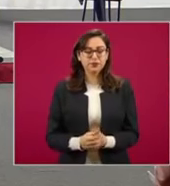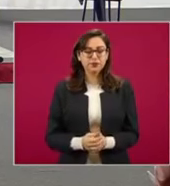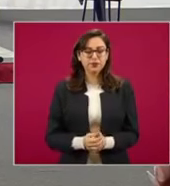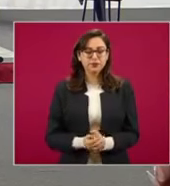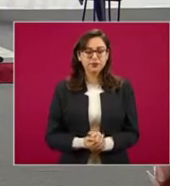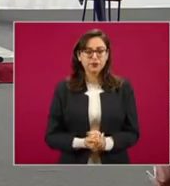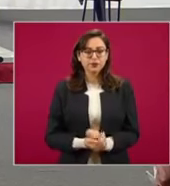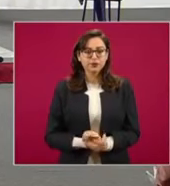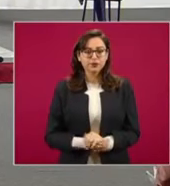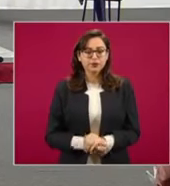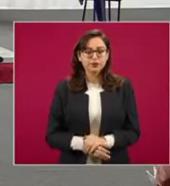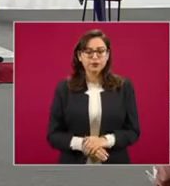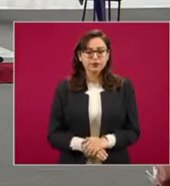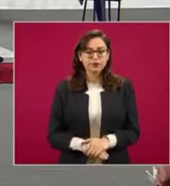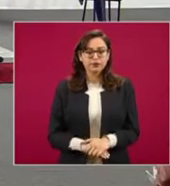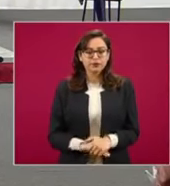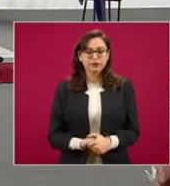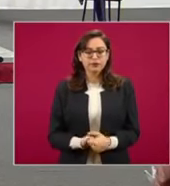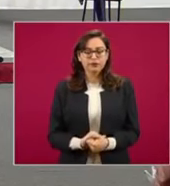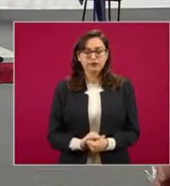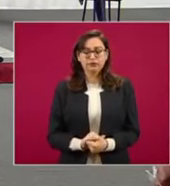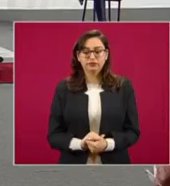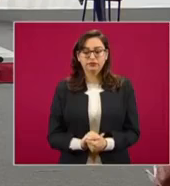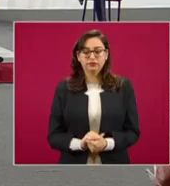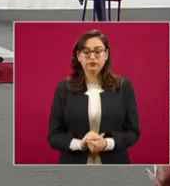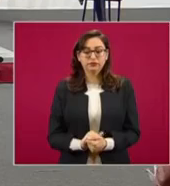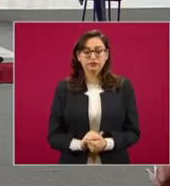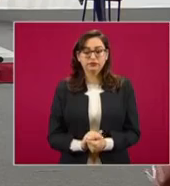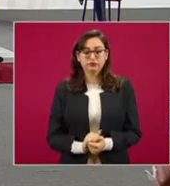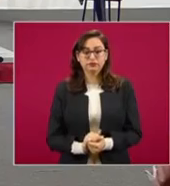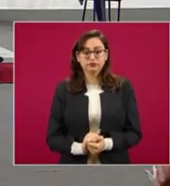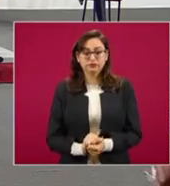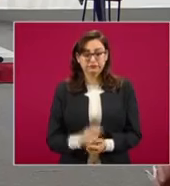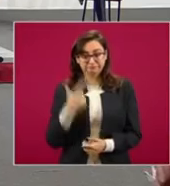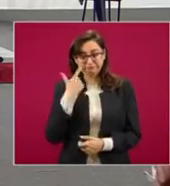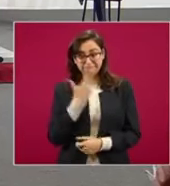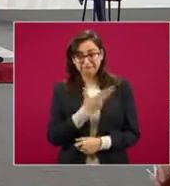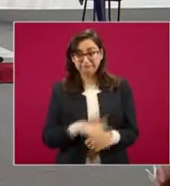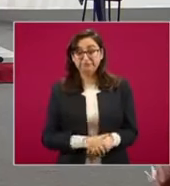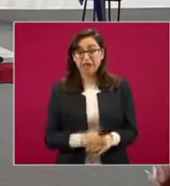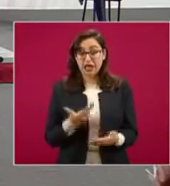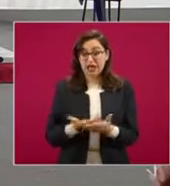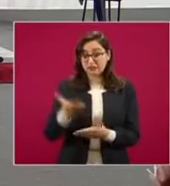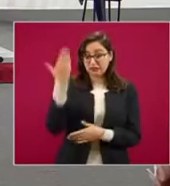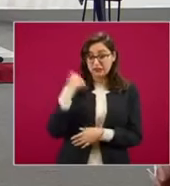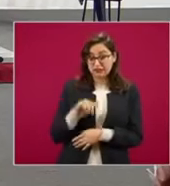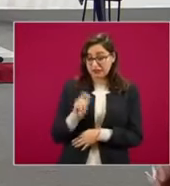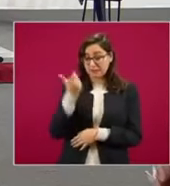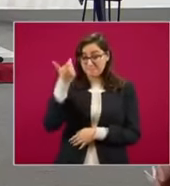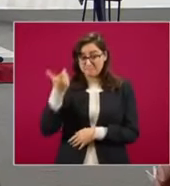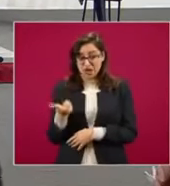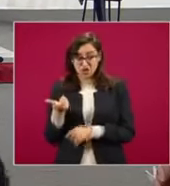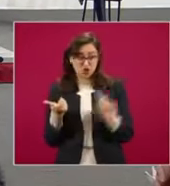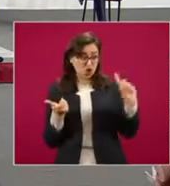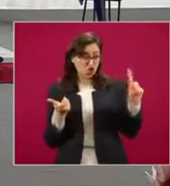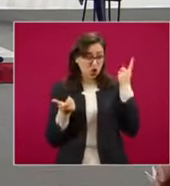20 saben que llegó a estar a más de 25 por